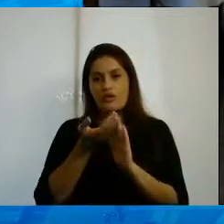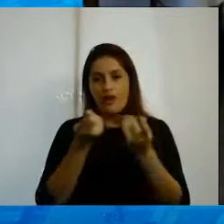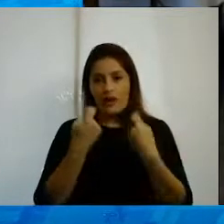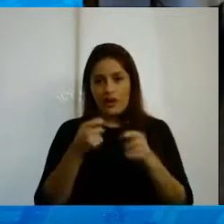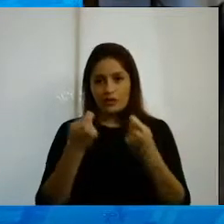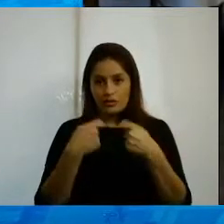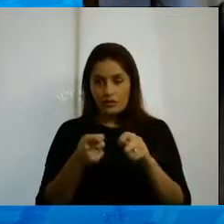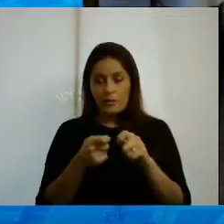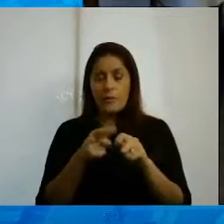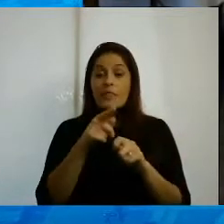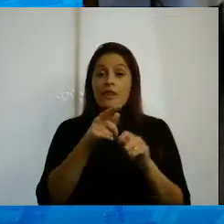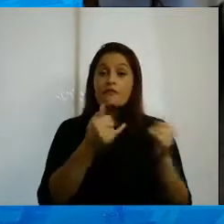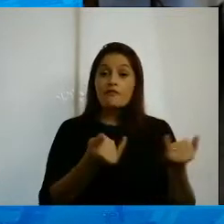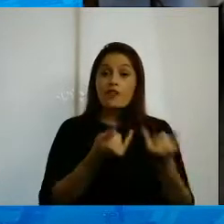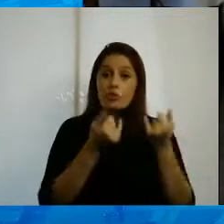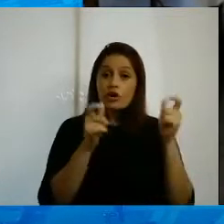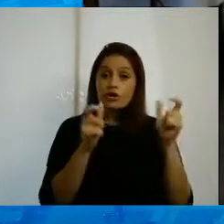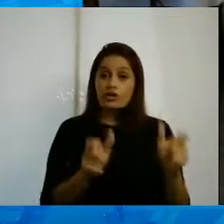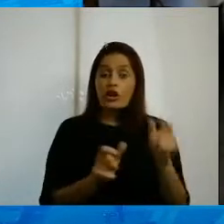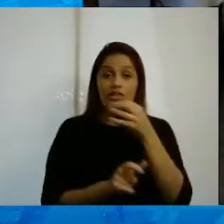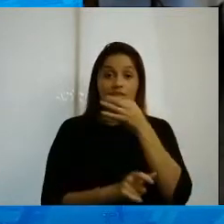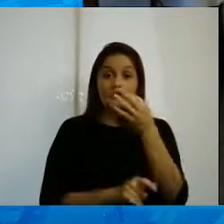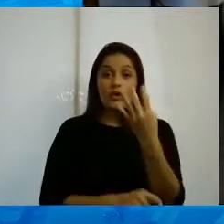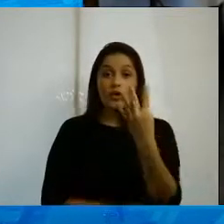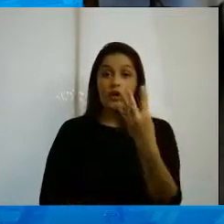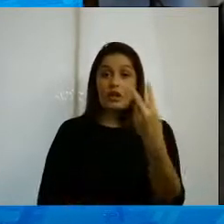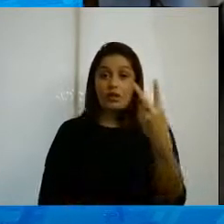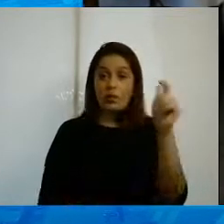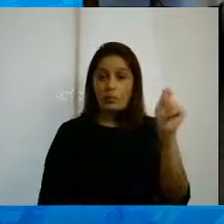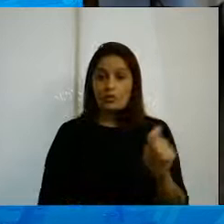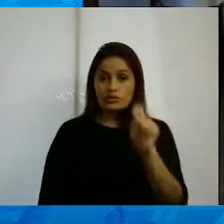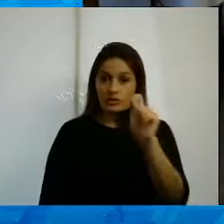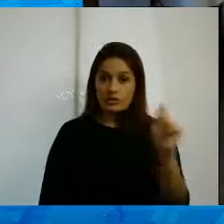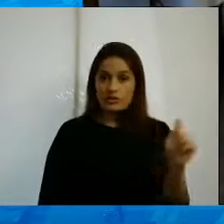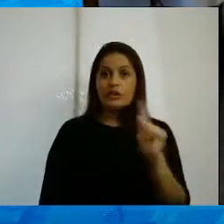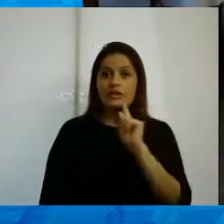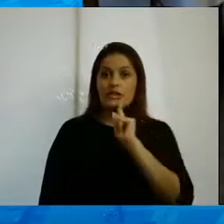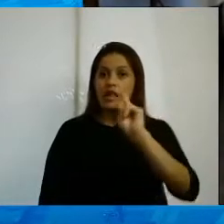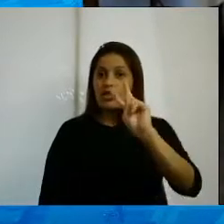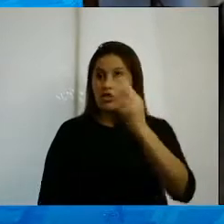Y de acuerdo al informe de control, dio un 42%, hay un 2% adicional.